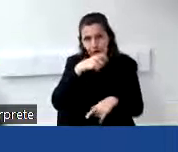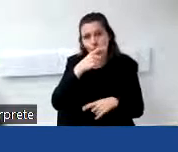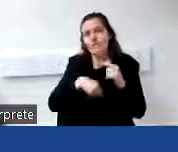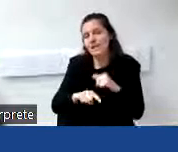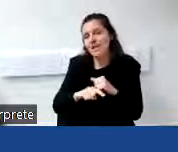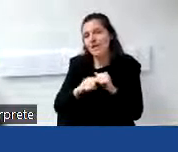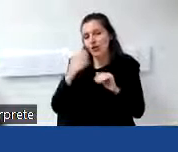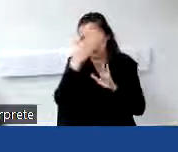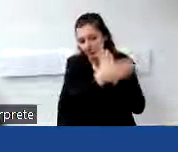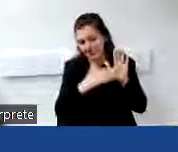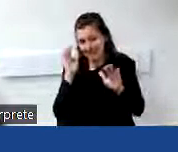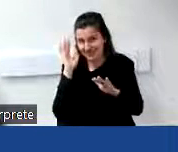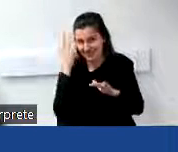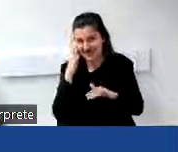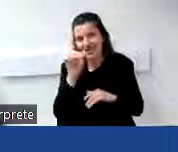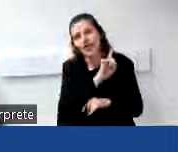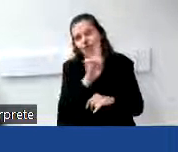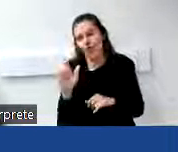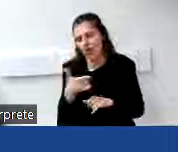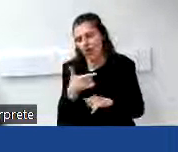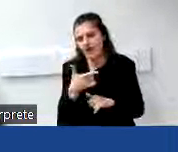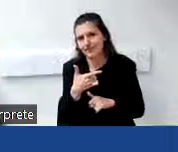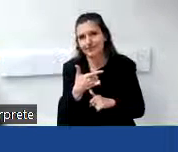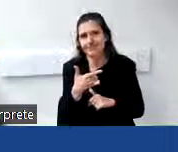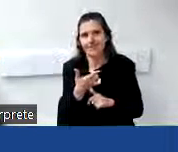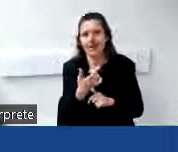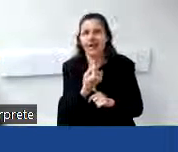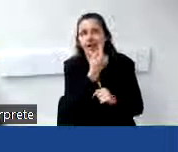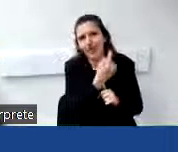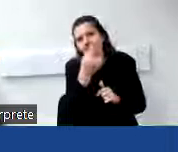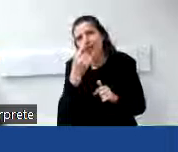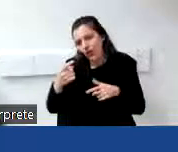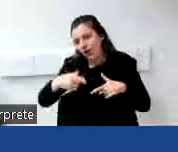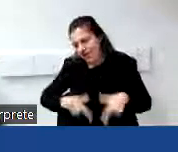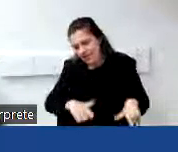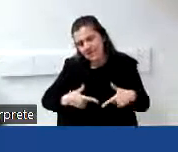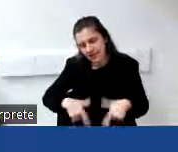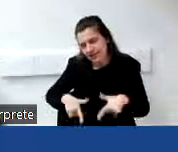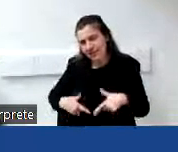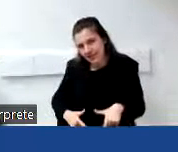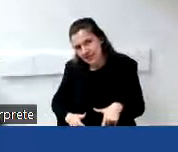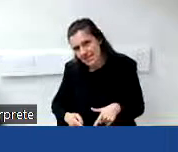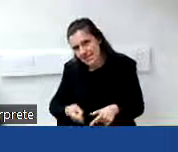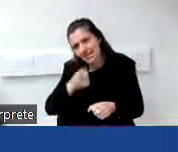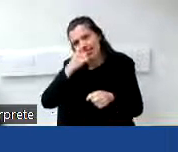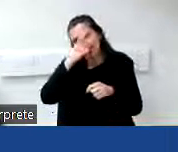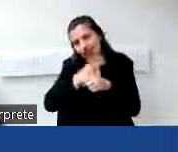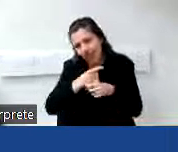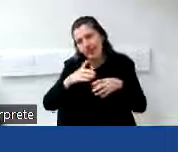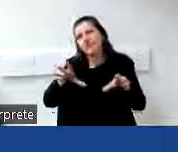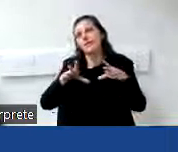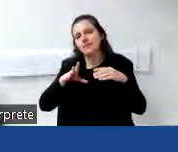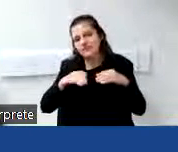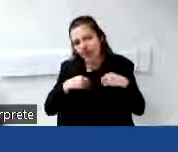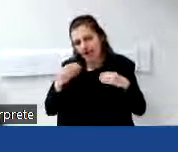reglamentación también a nivel de las intendencias de los distintos departamentos. Parte de lo que tenemos que seguir trabajando, ¿no? Estas de las necesidades